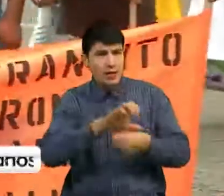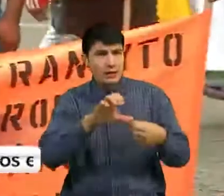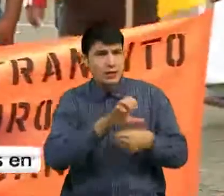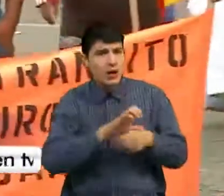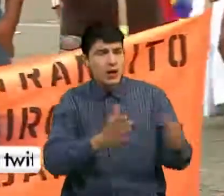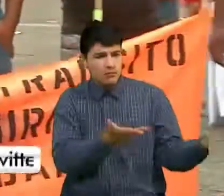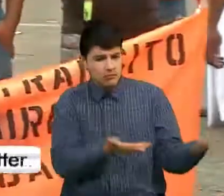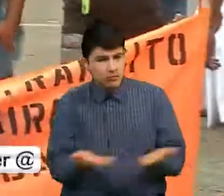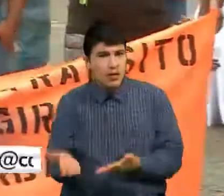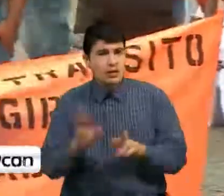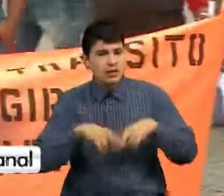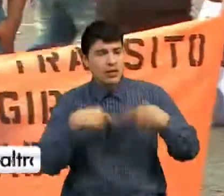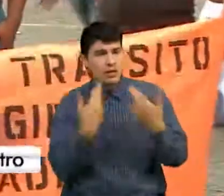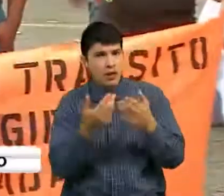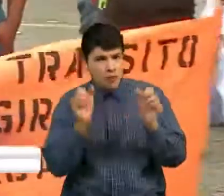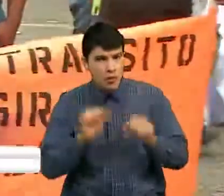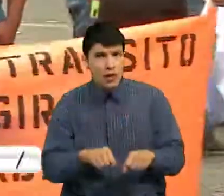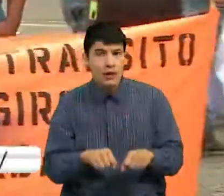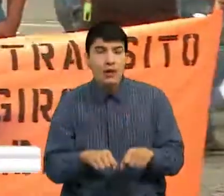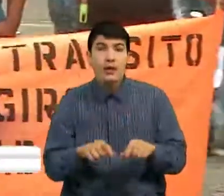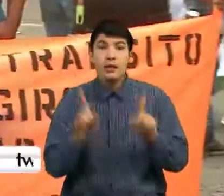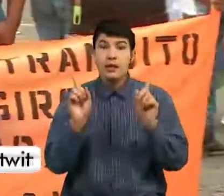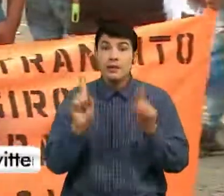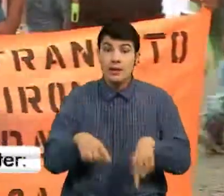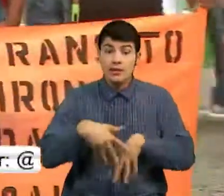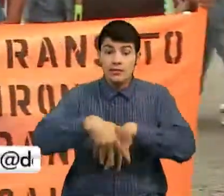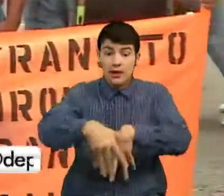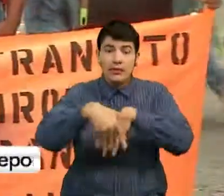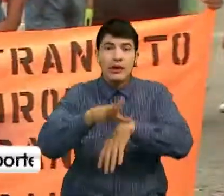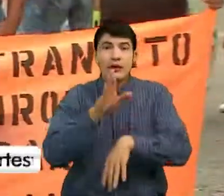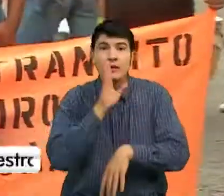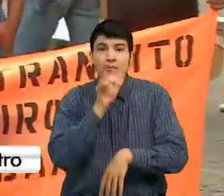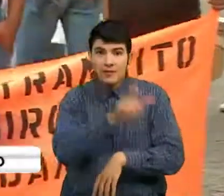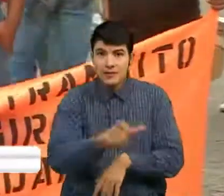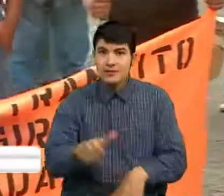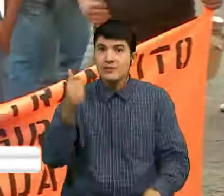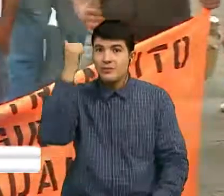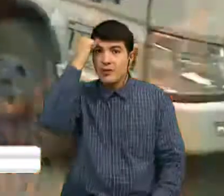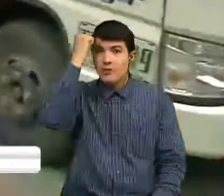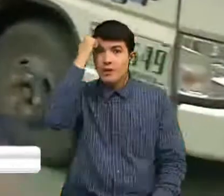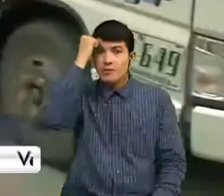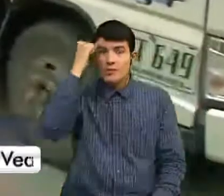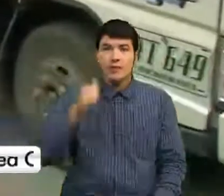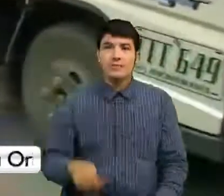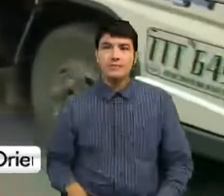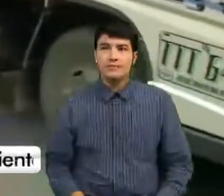reciban, se reúnan con ellos. Y también protestan los educadores.